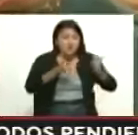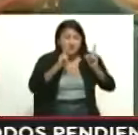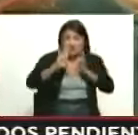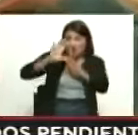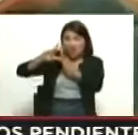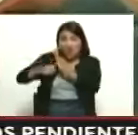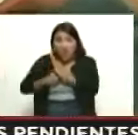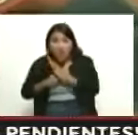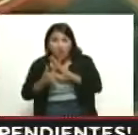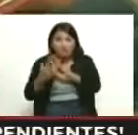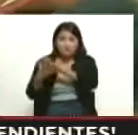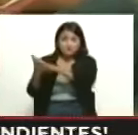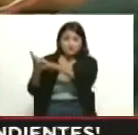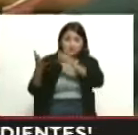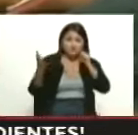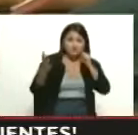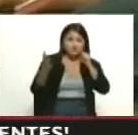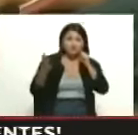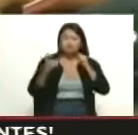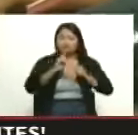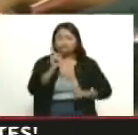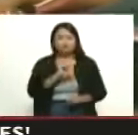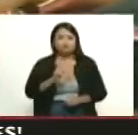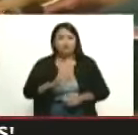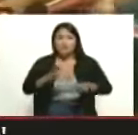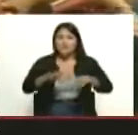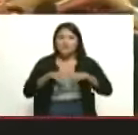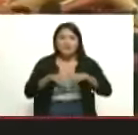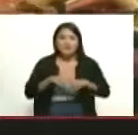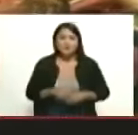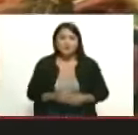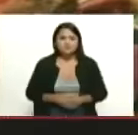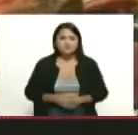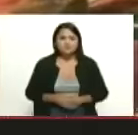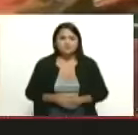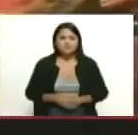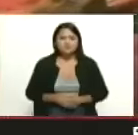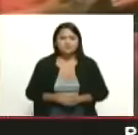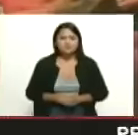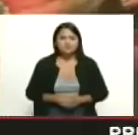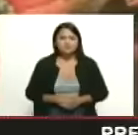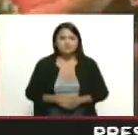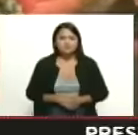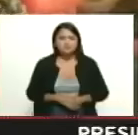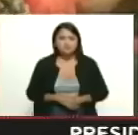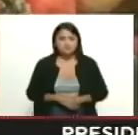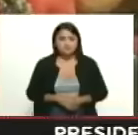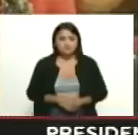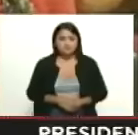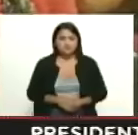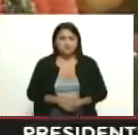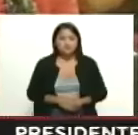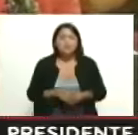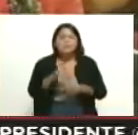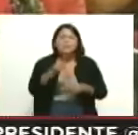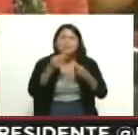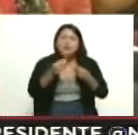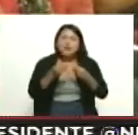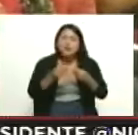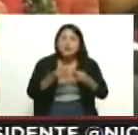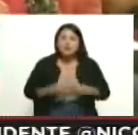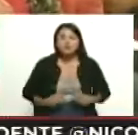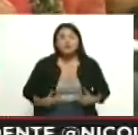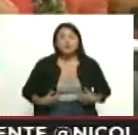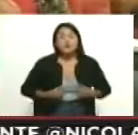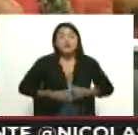nadie venga a ponerle la mano. Entonces, es una amenaza de afuera. Y una, ¿para qué? Estados